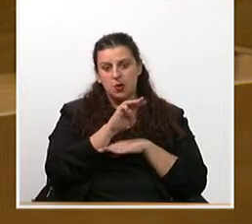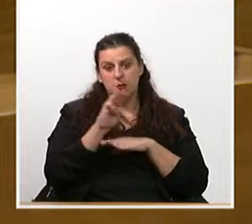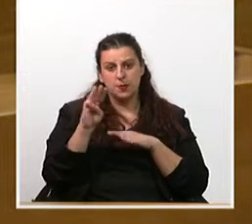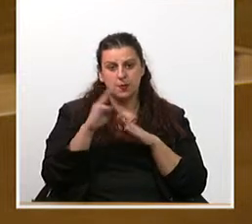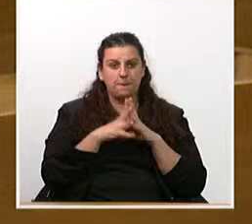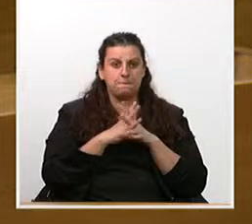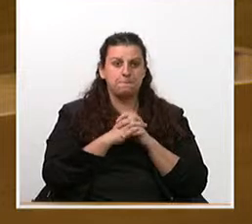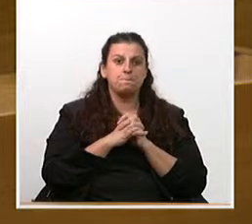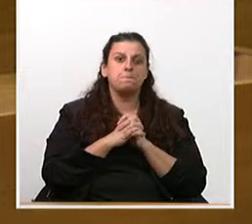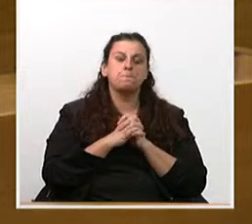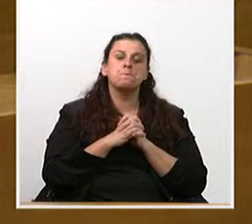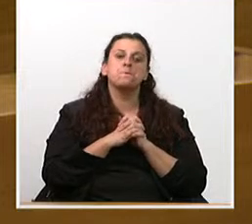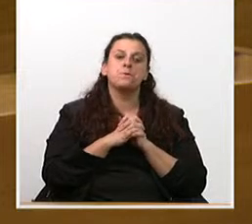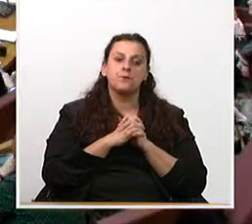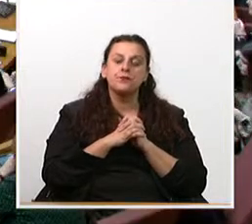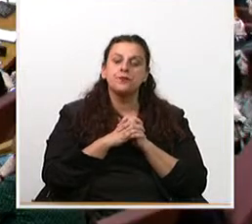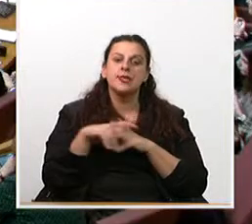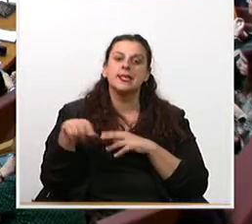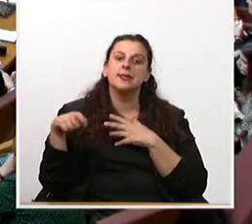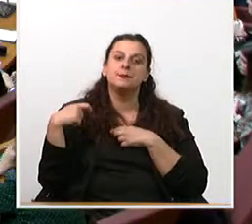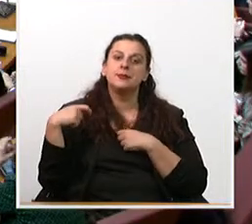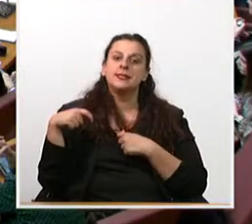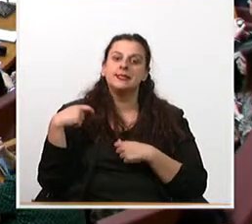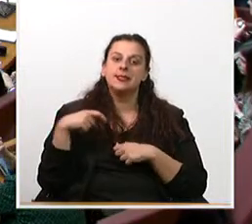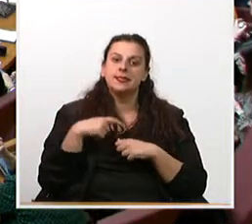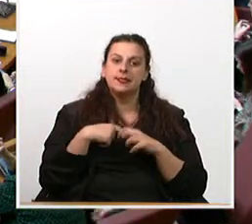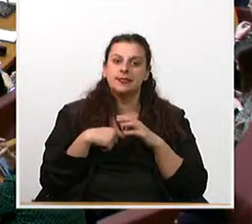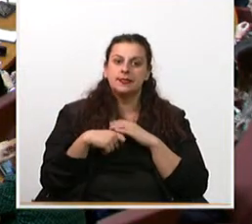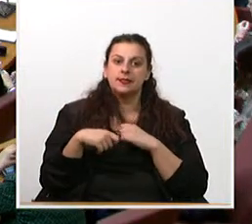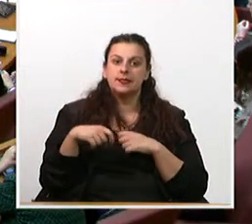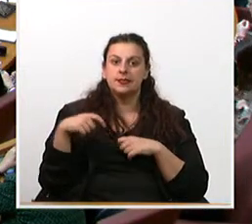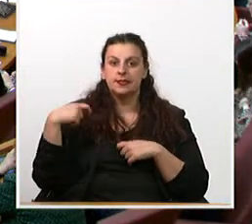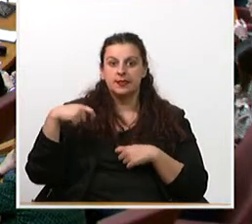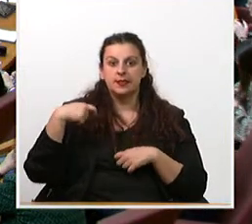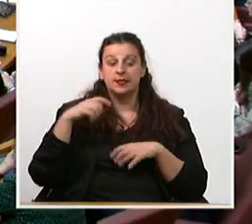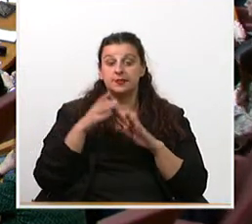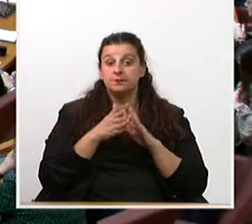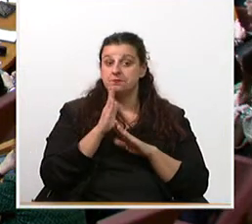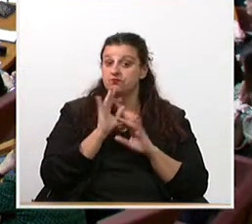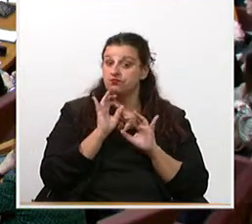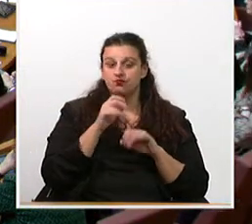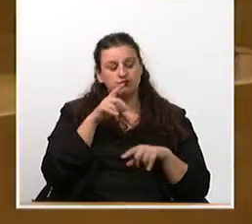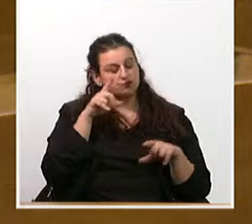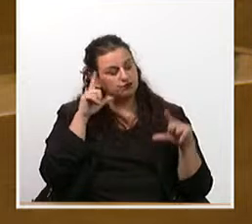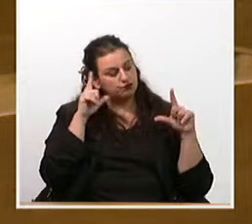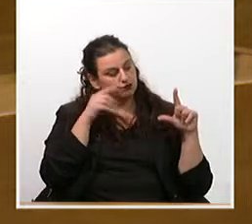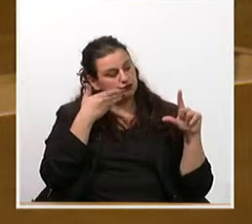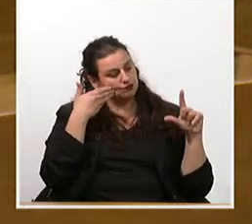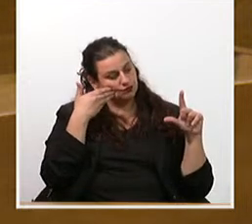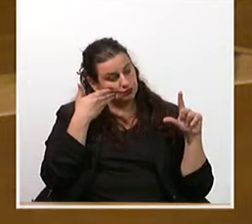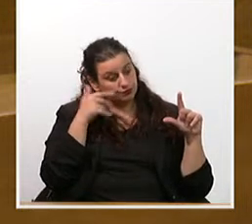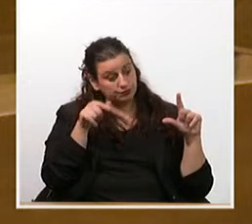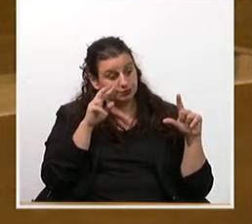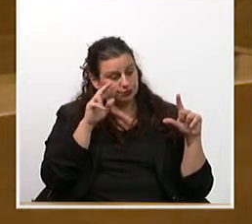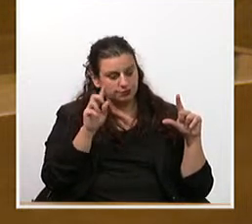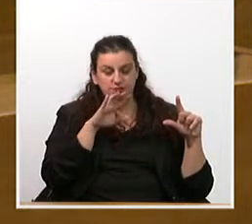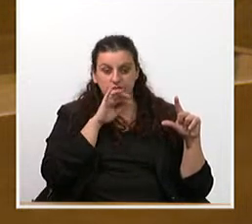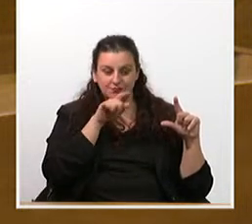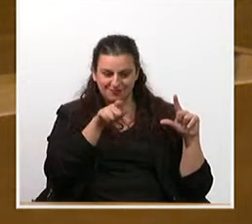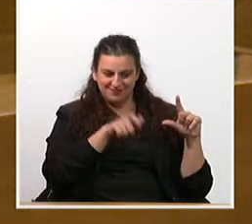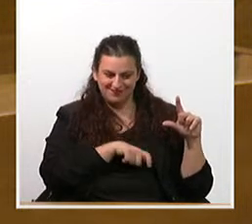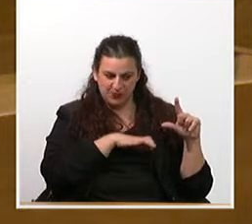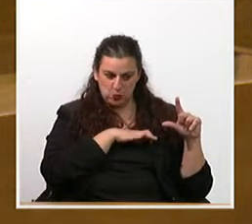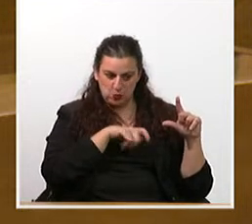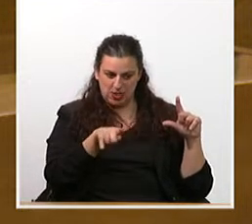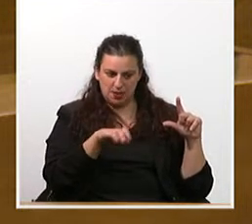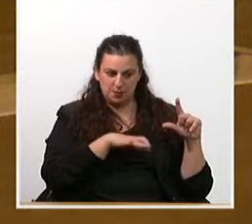popular y el presid y el presid allí es aed sector